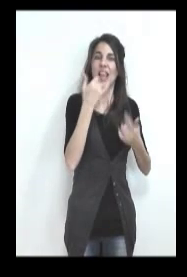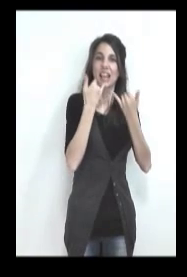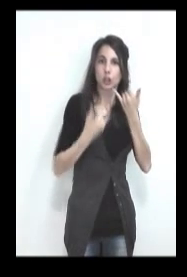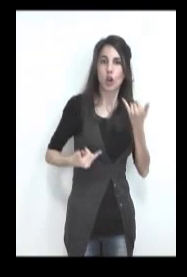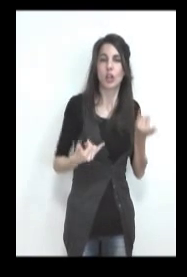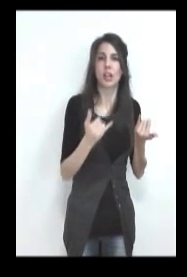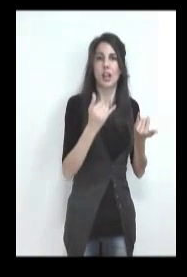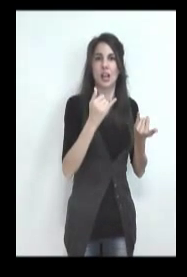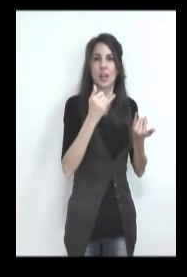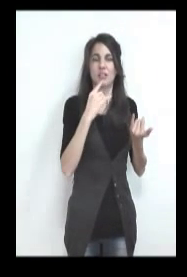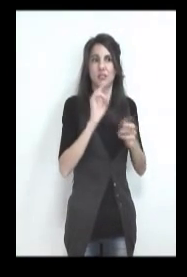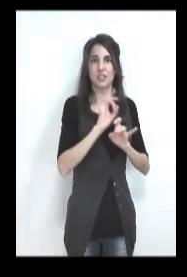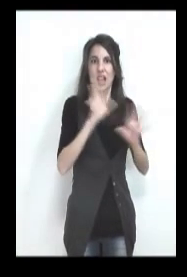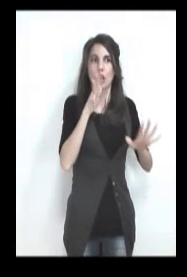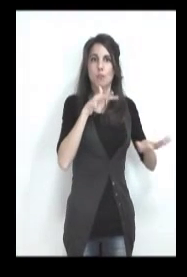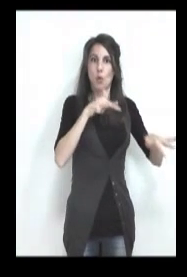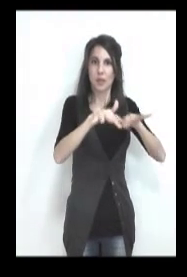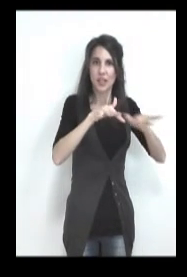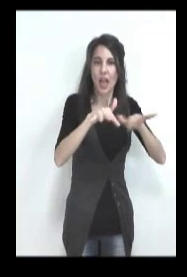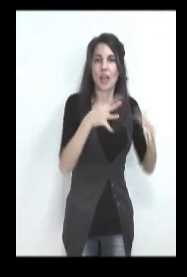obligada en muchos casos, de movilidad.